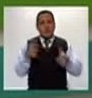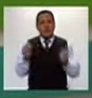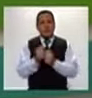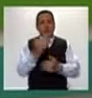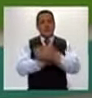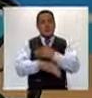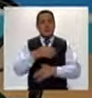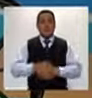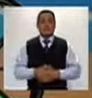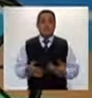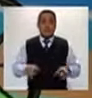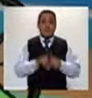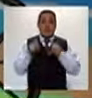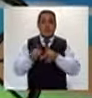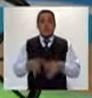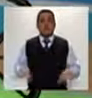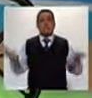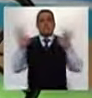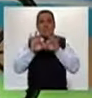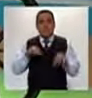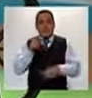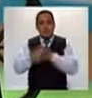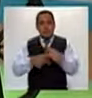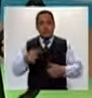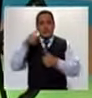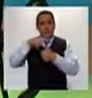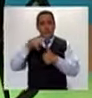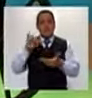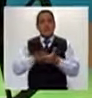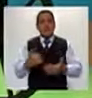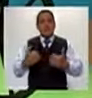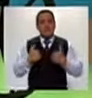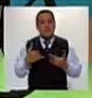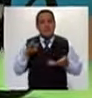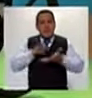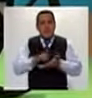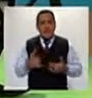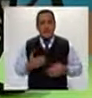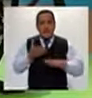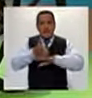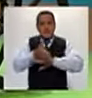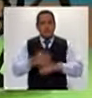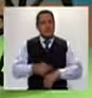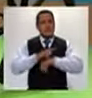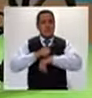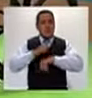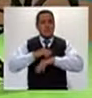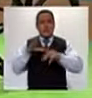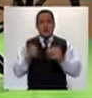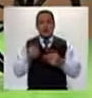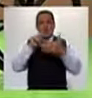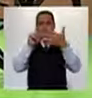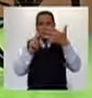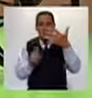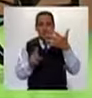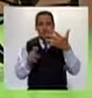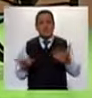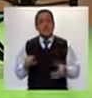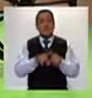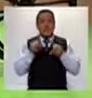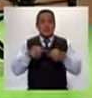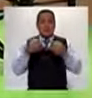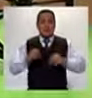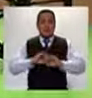es muy importante que sepan también a personas de tumbes que tienen que acceder justamente al censo que